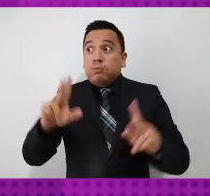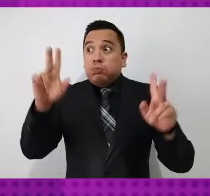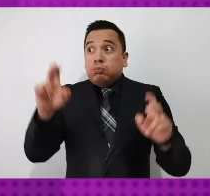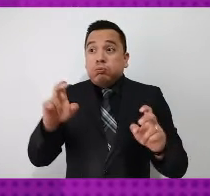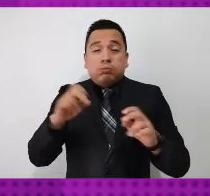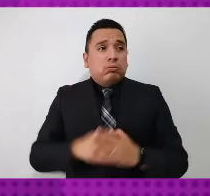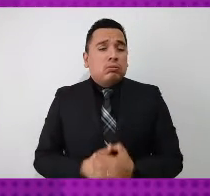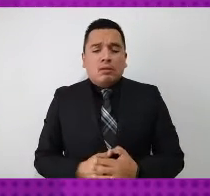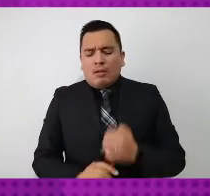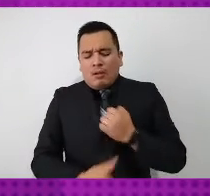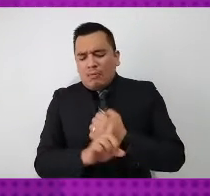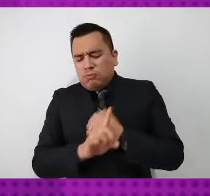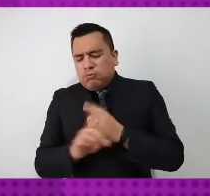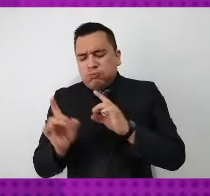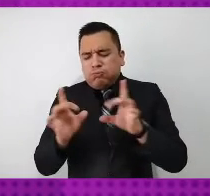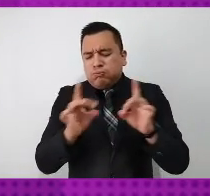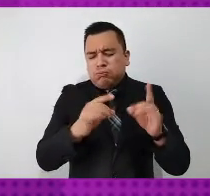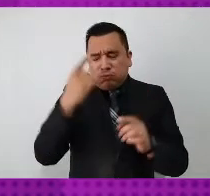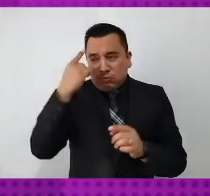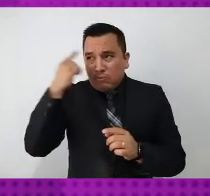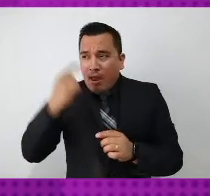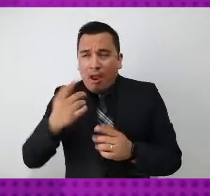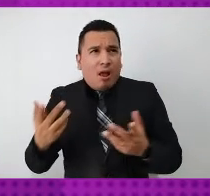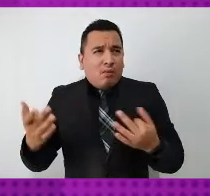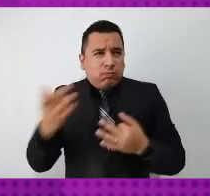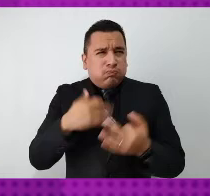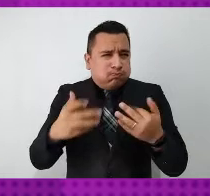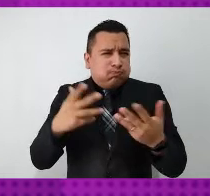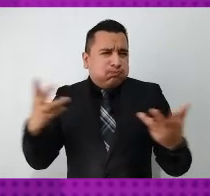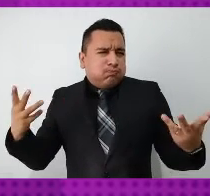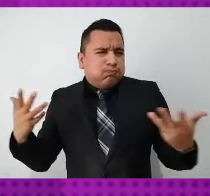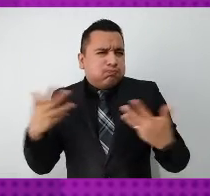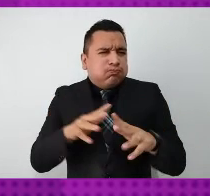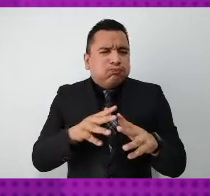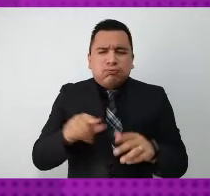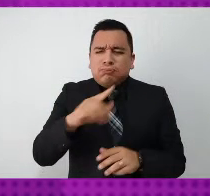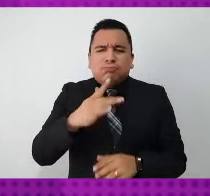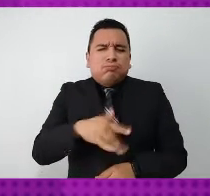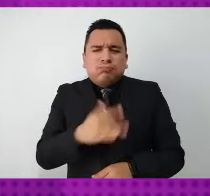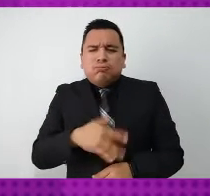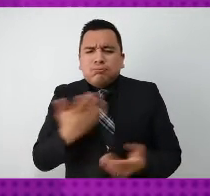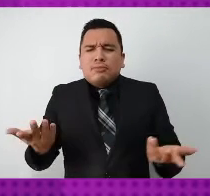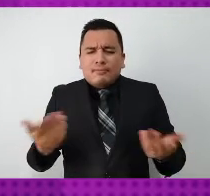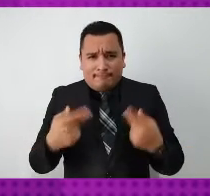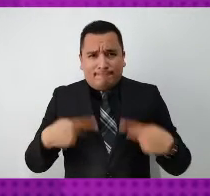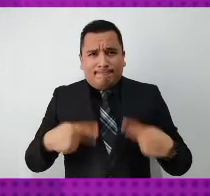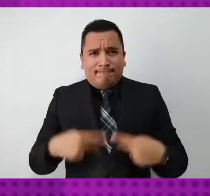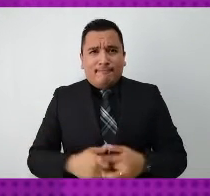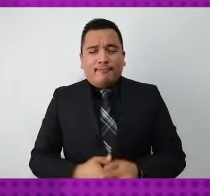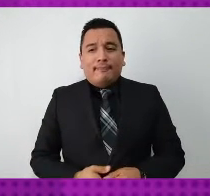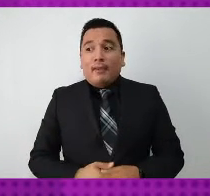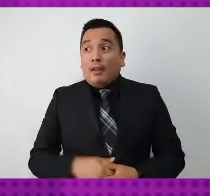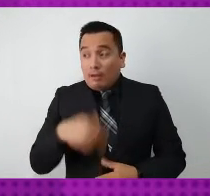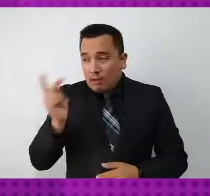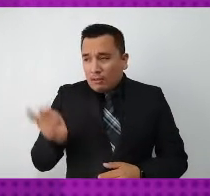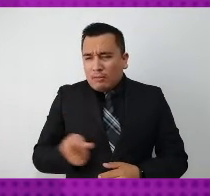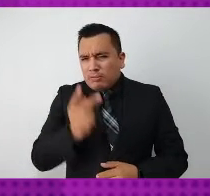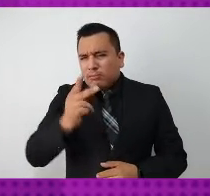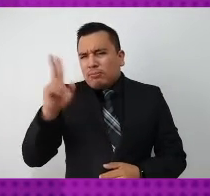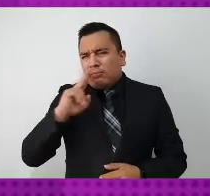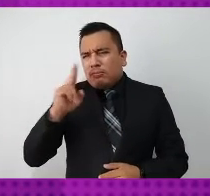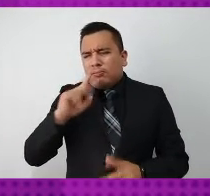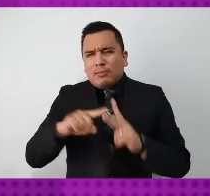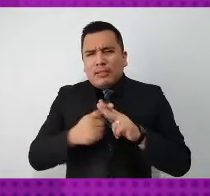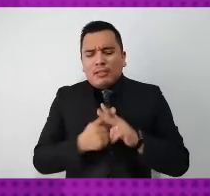de la inclusión desde la óptica de la sociedad civil como pregunta detonante para hablar sobre